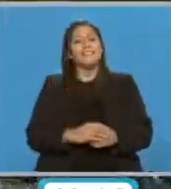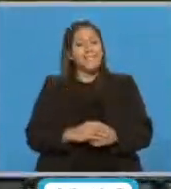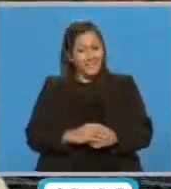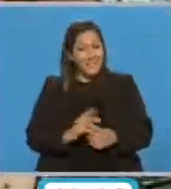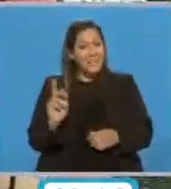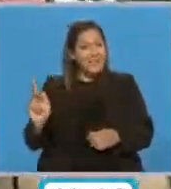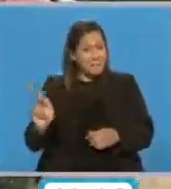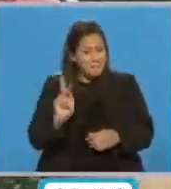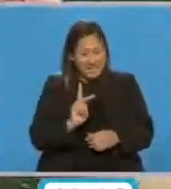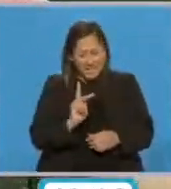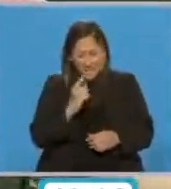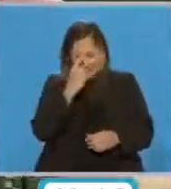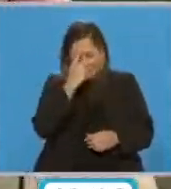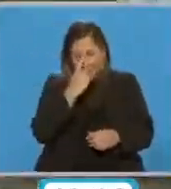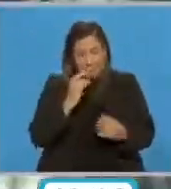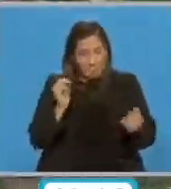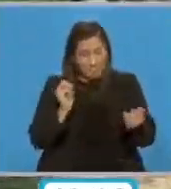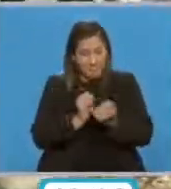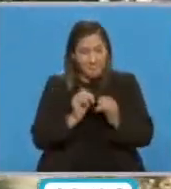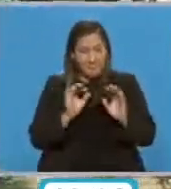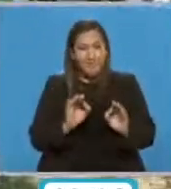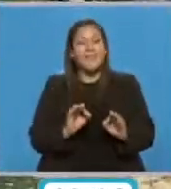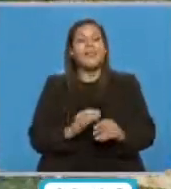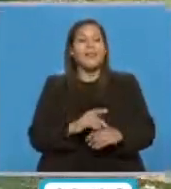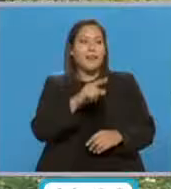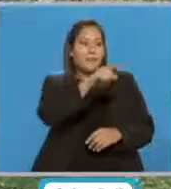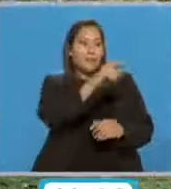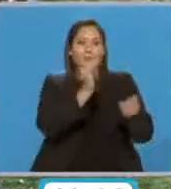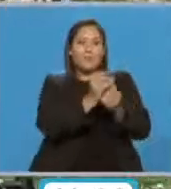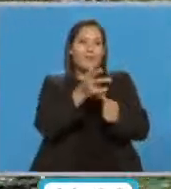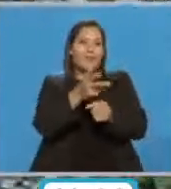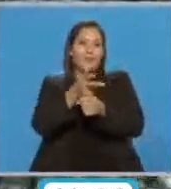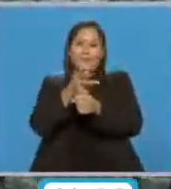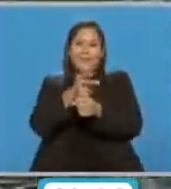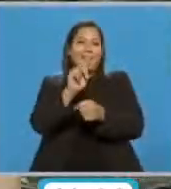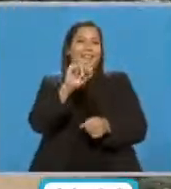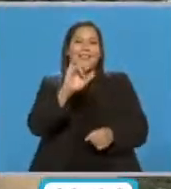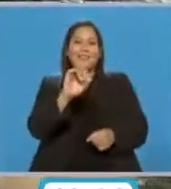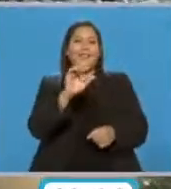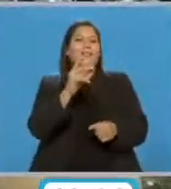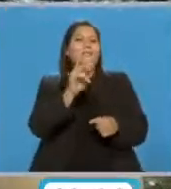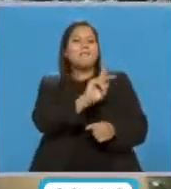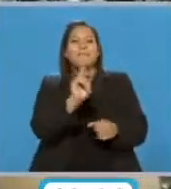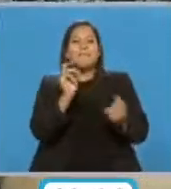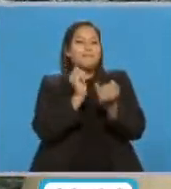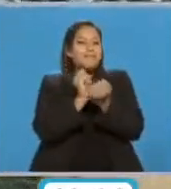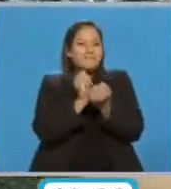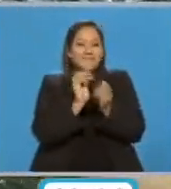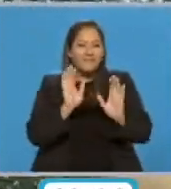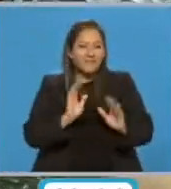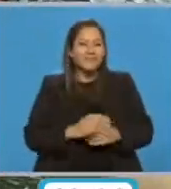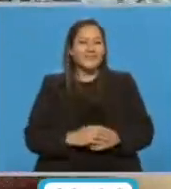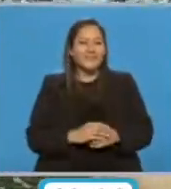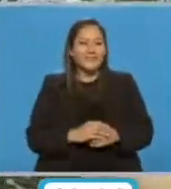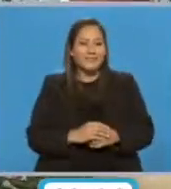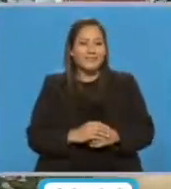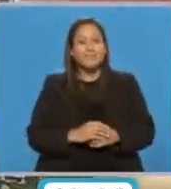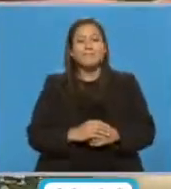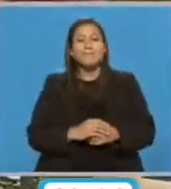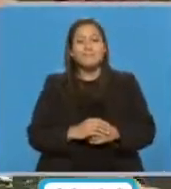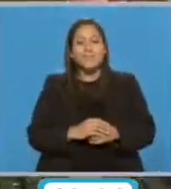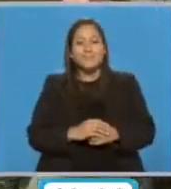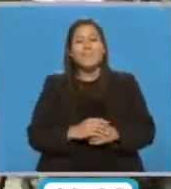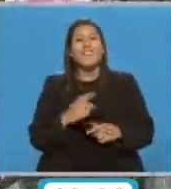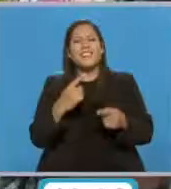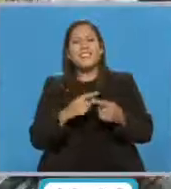¿sí? ¿Sí? Somos bien parecidos, ¿o no? Entonces ya se parece al tío Alberto. Ya le voy a hacer aquí ¿cómo? El